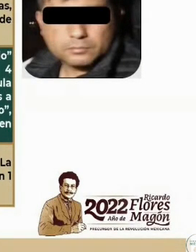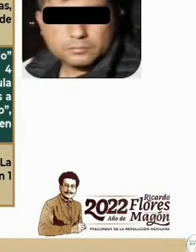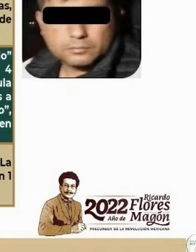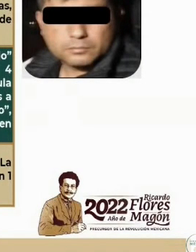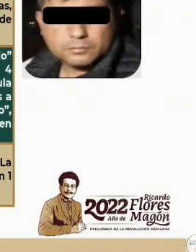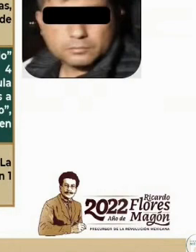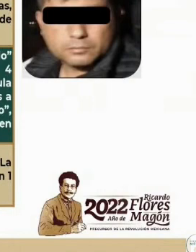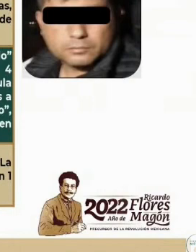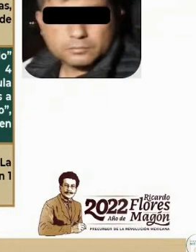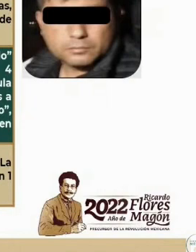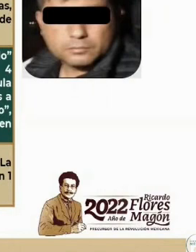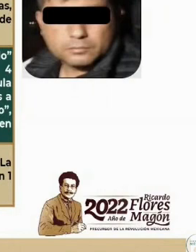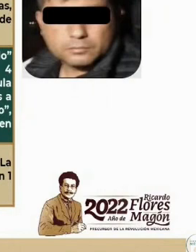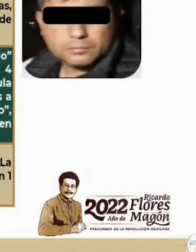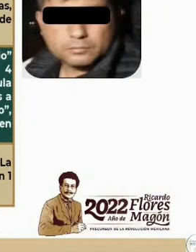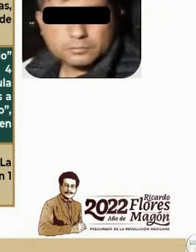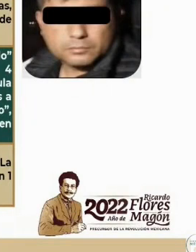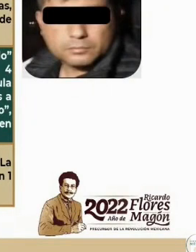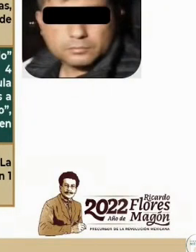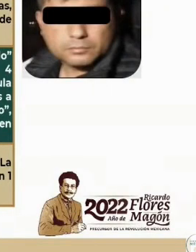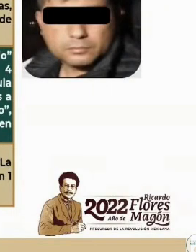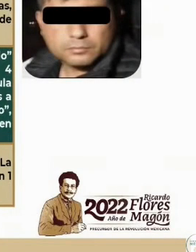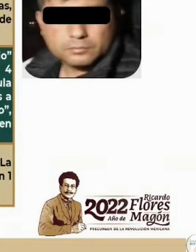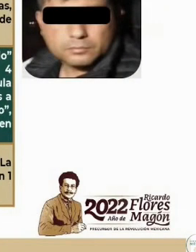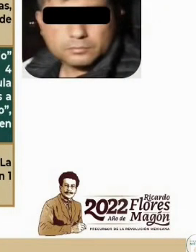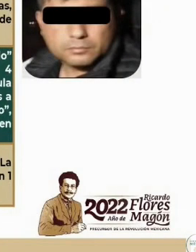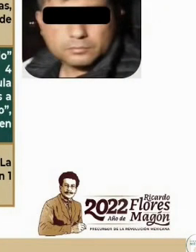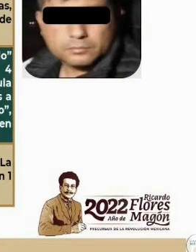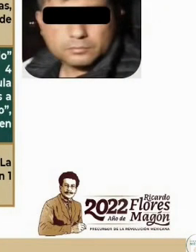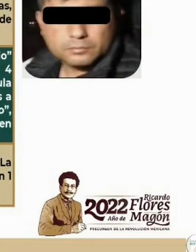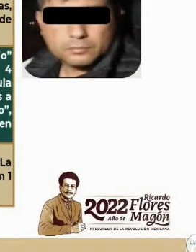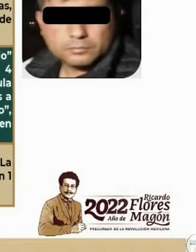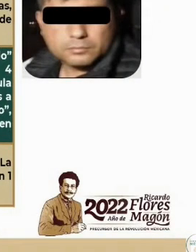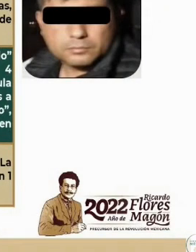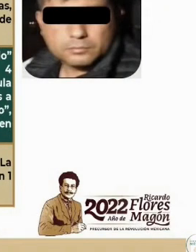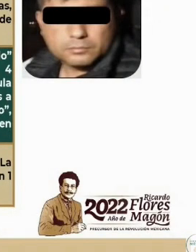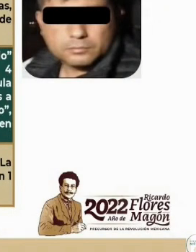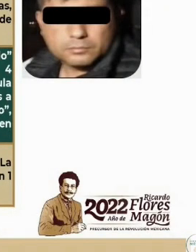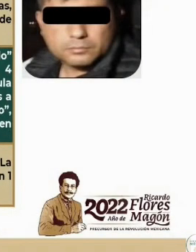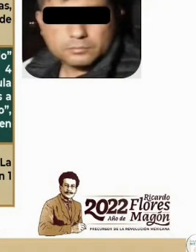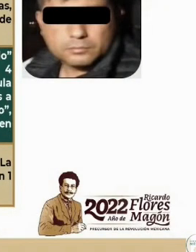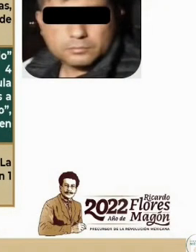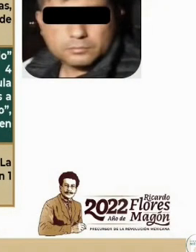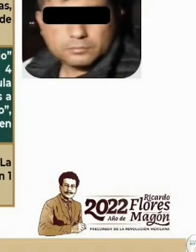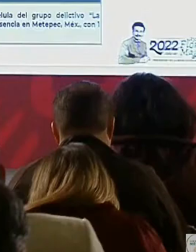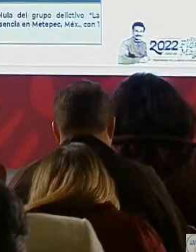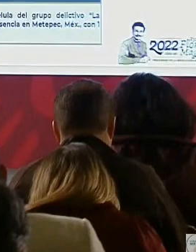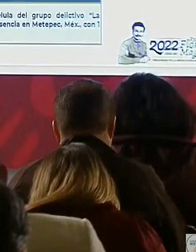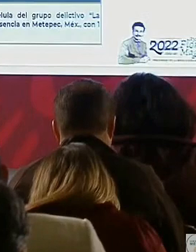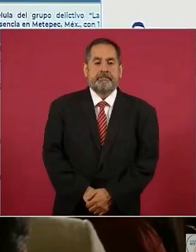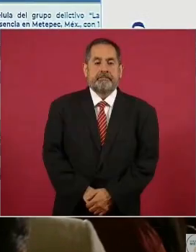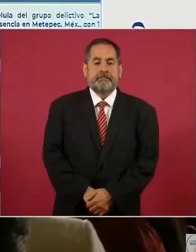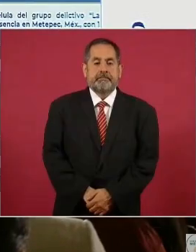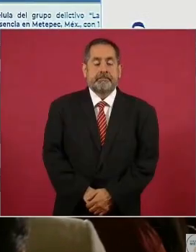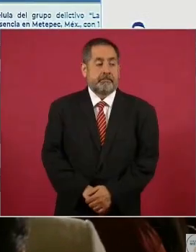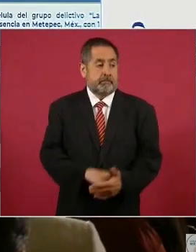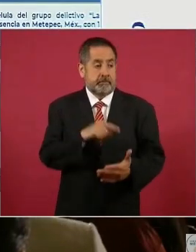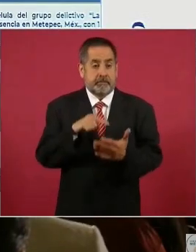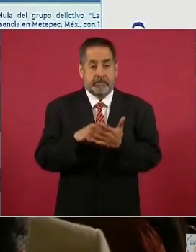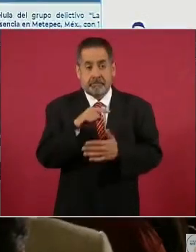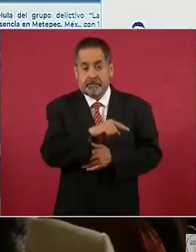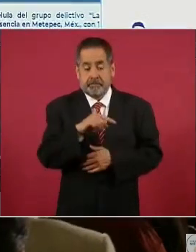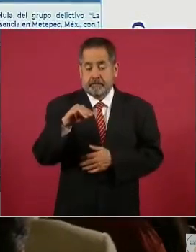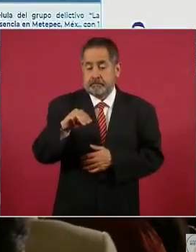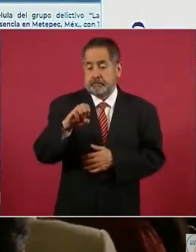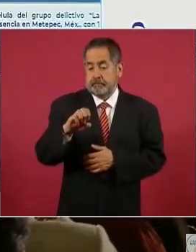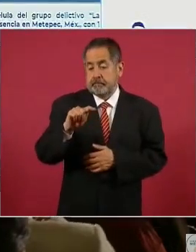de un jefe de célula del grupo delictivo la familia con presencia en metepec y también una